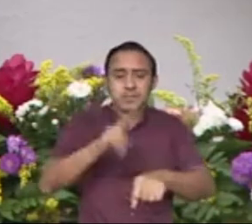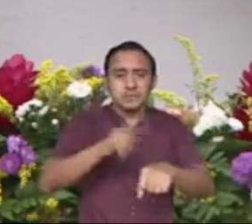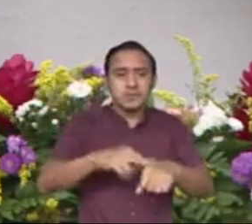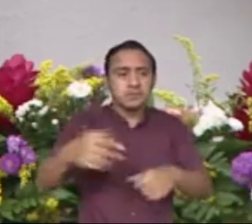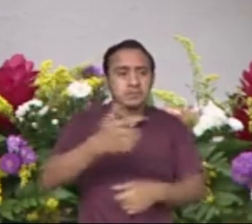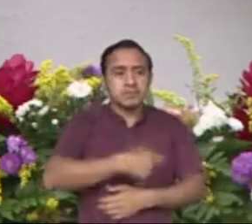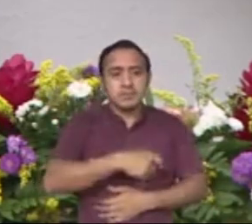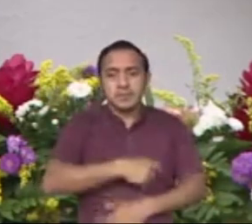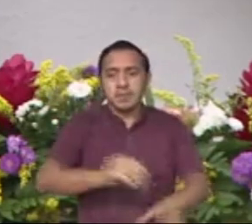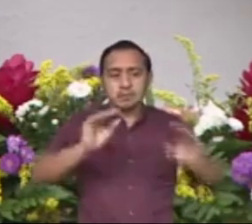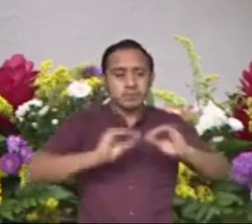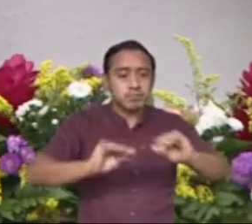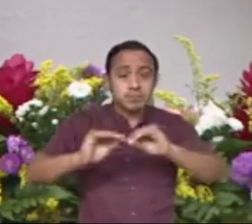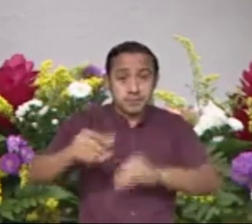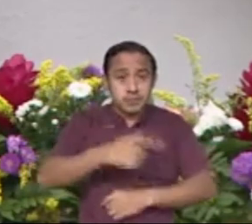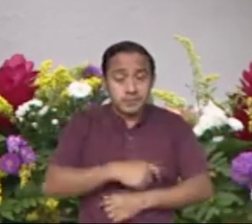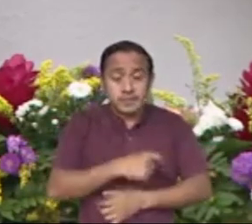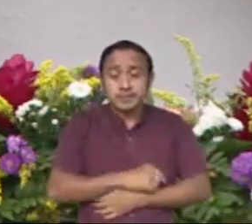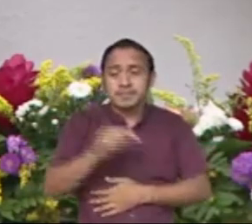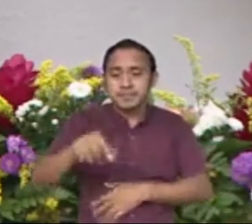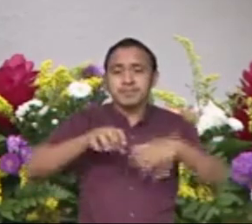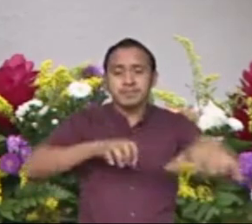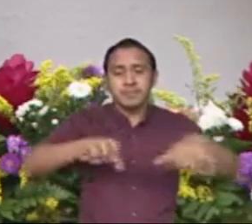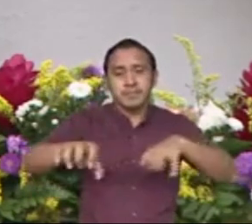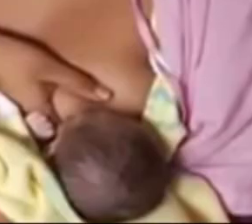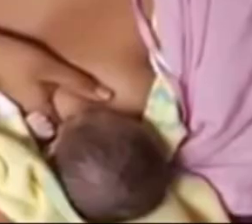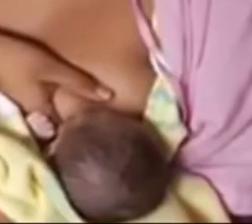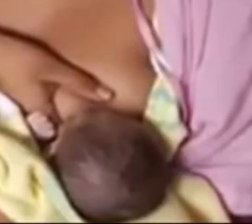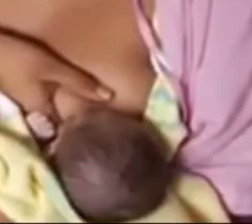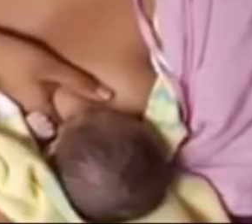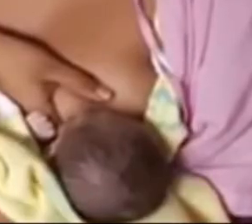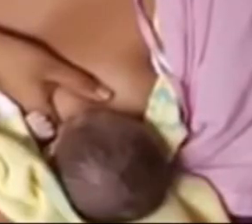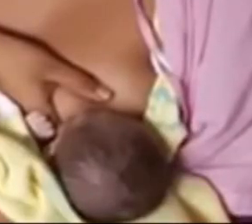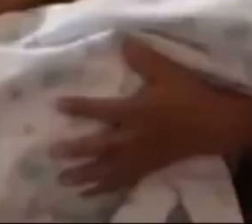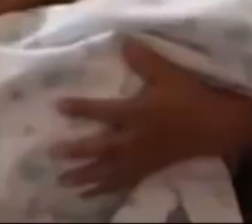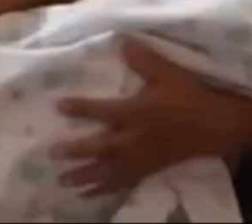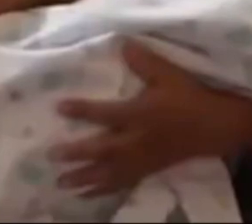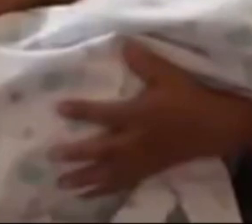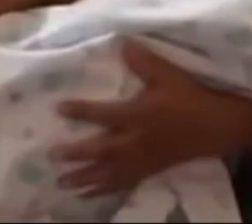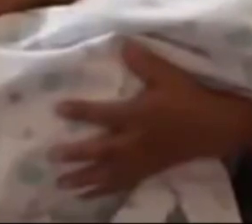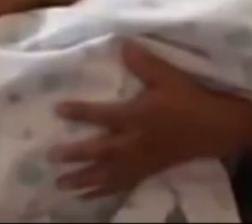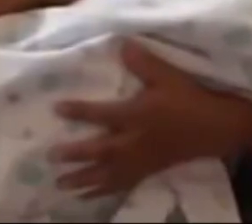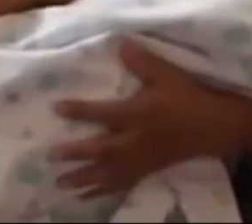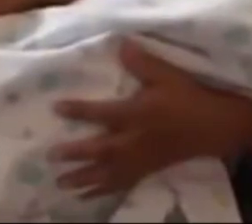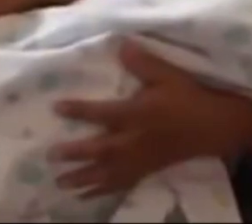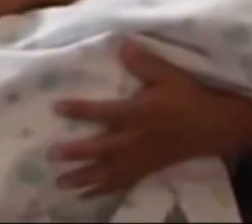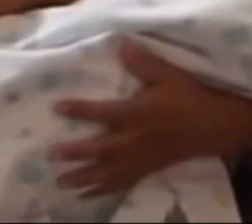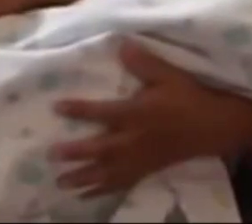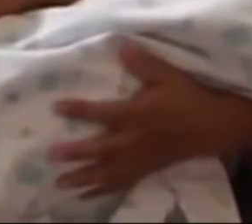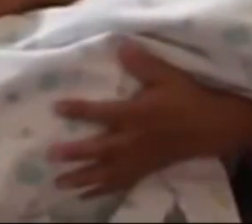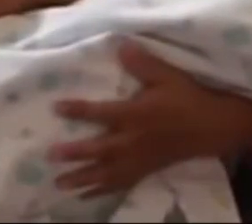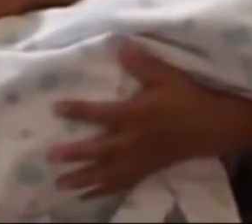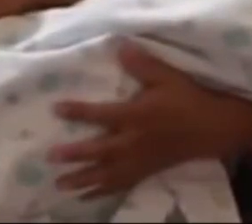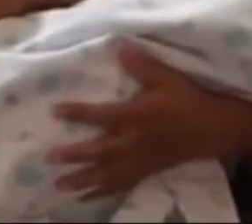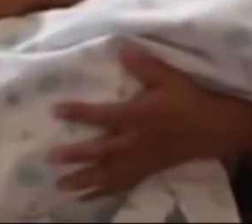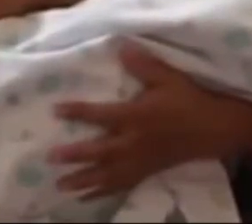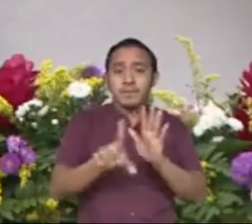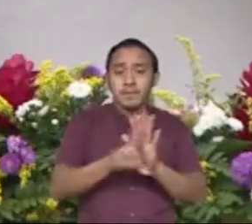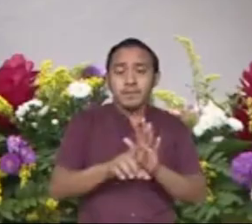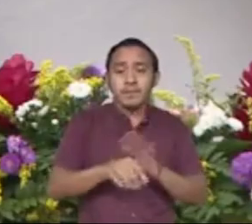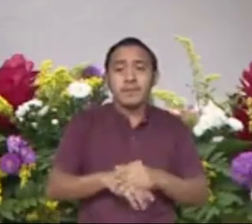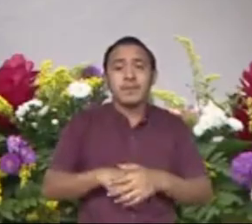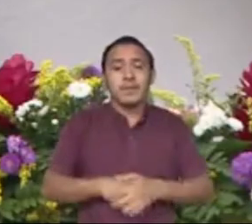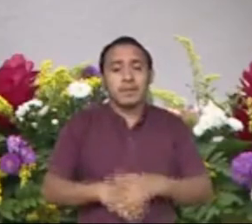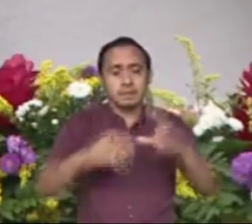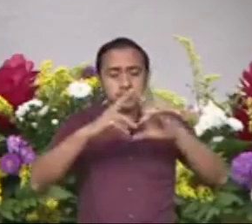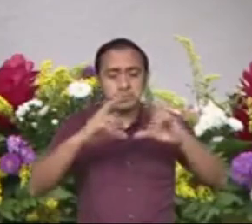todos los centros de enseñanza, actos en homenaje a todas las heroicas madres nicaragüenses. La legislación